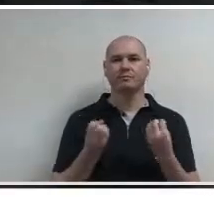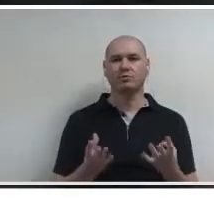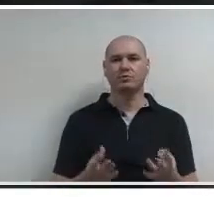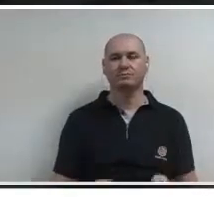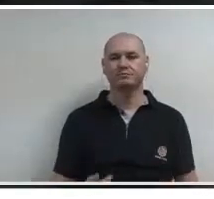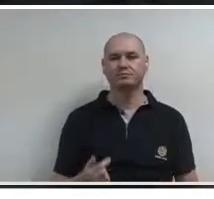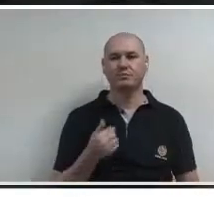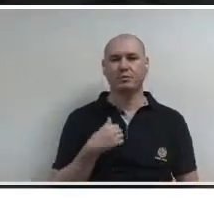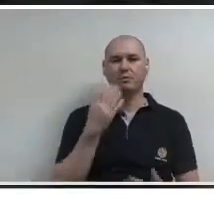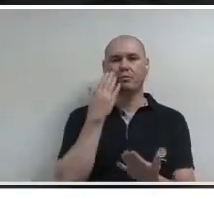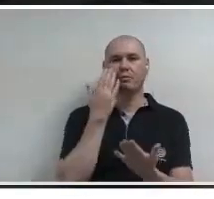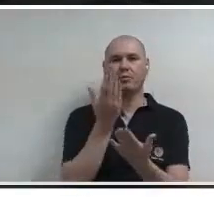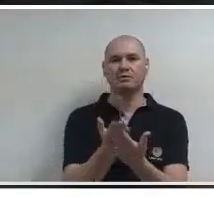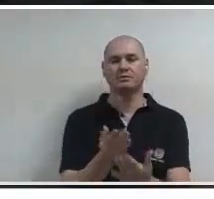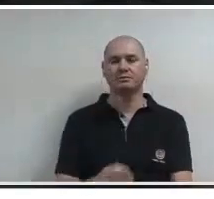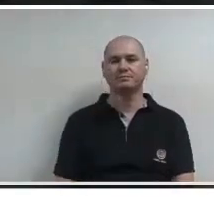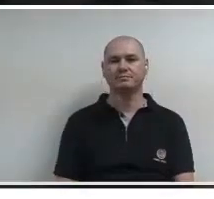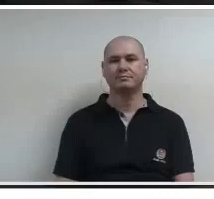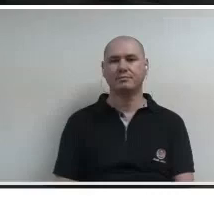propongo